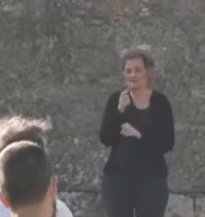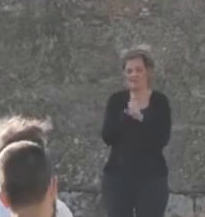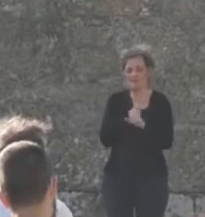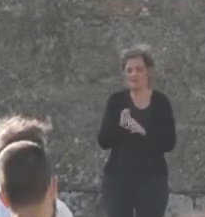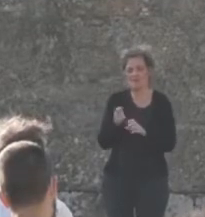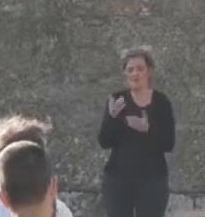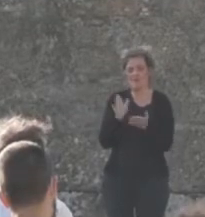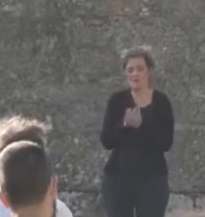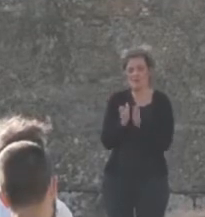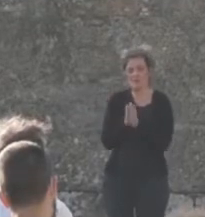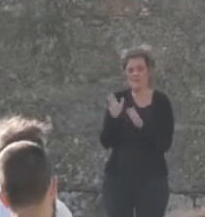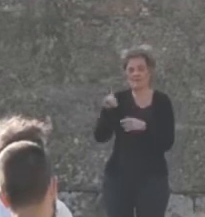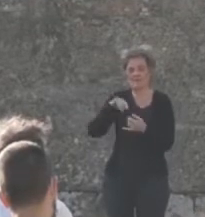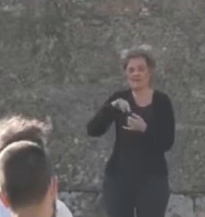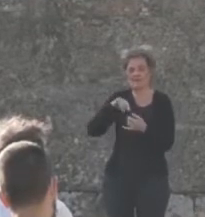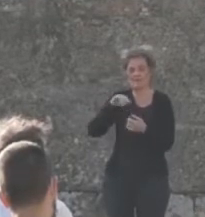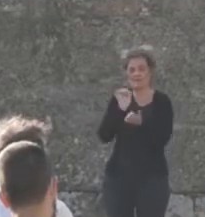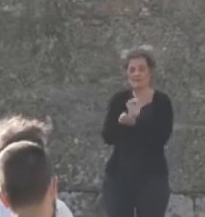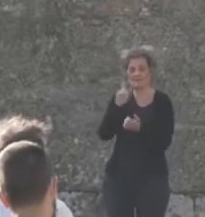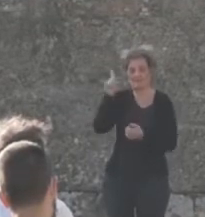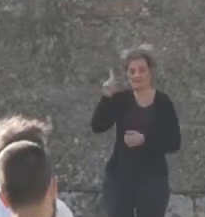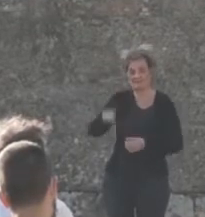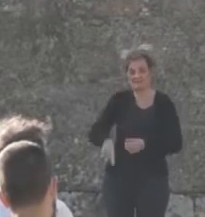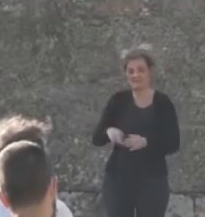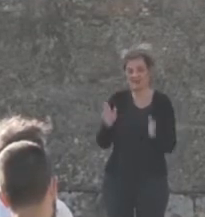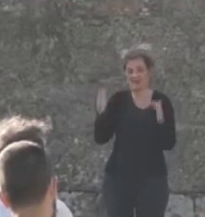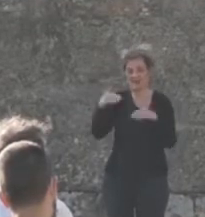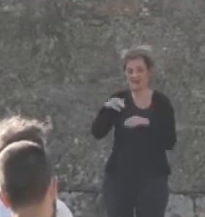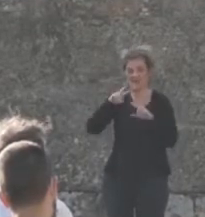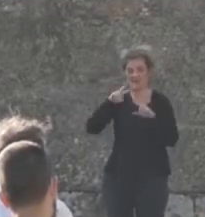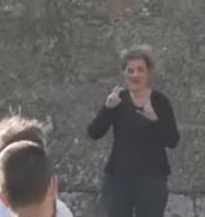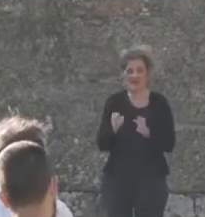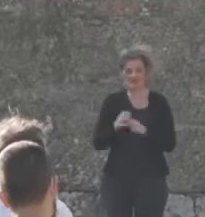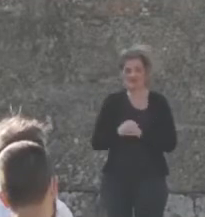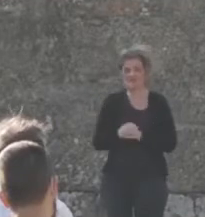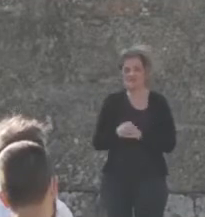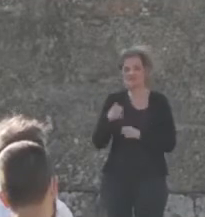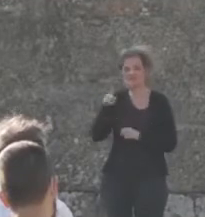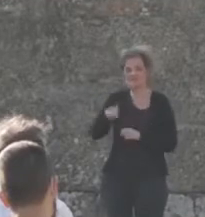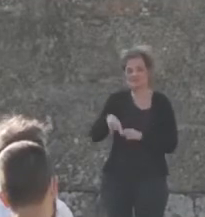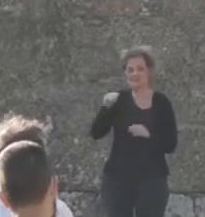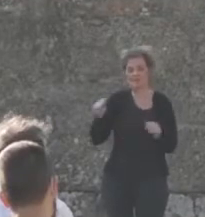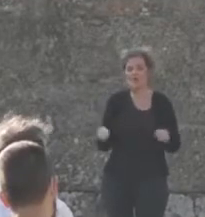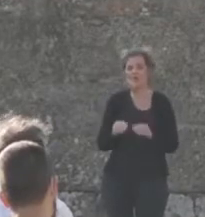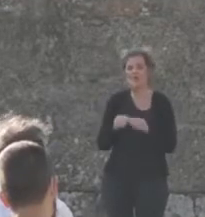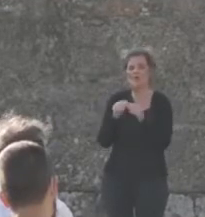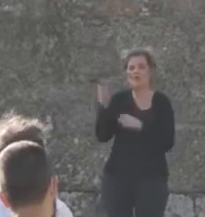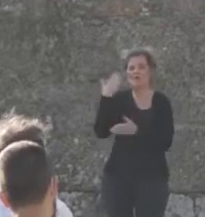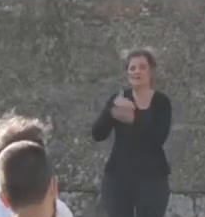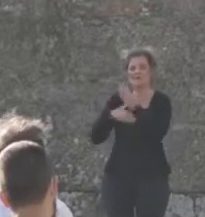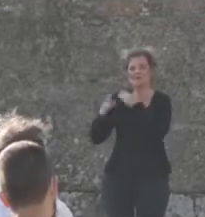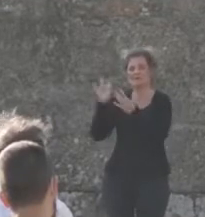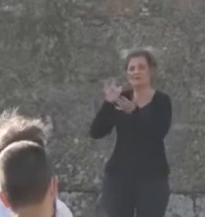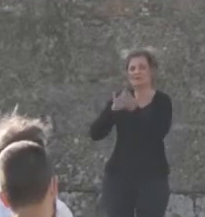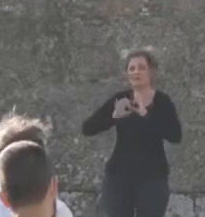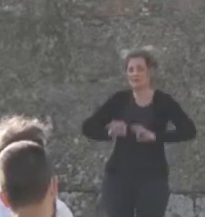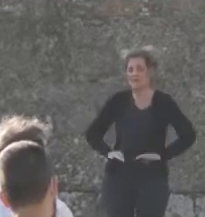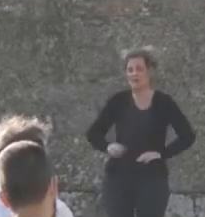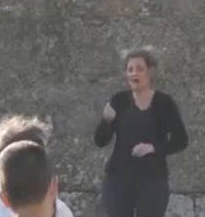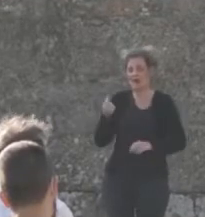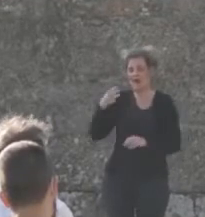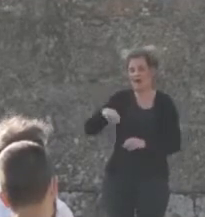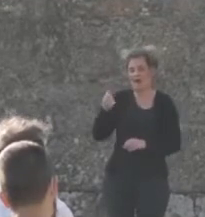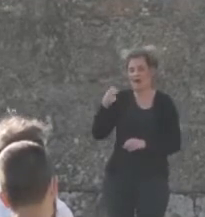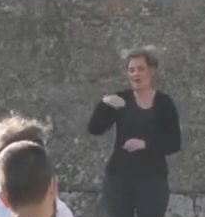un compañeiro da prisión que tamén era a caixa do Lazareto. Tamén aquí coincidiu co que fora chofer do doutor Amancio